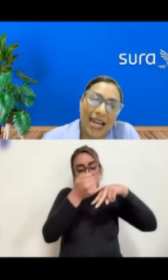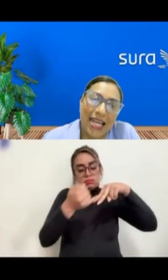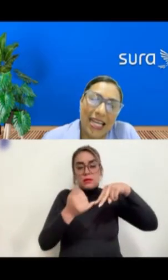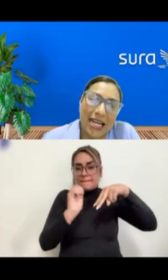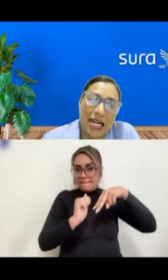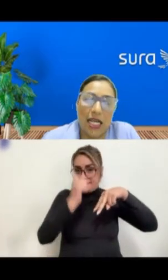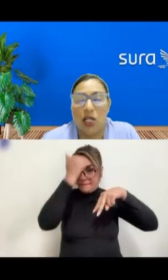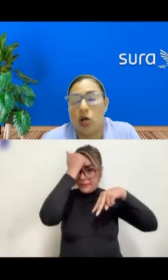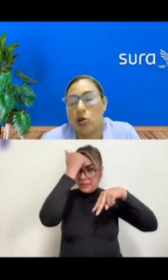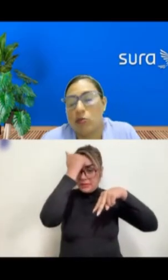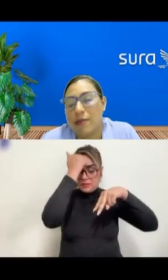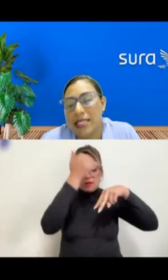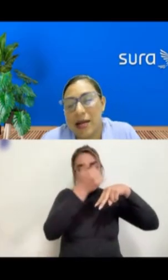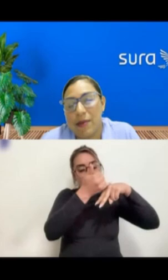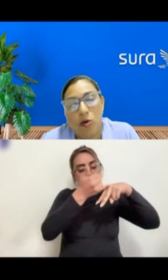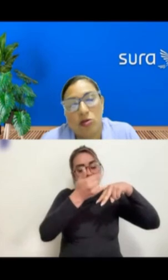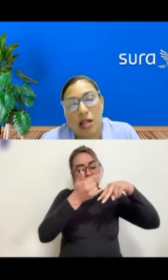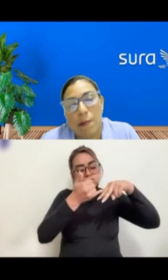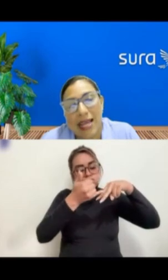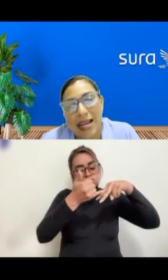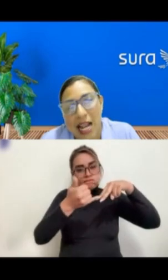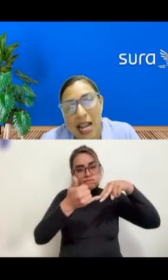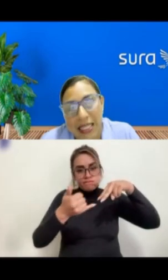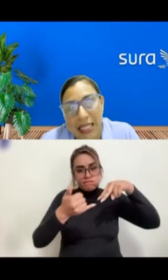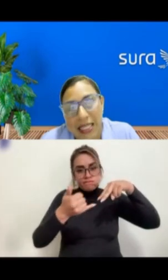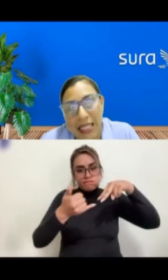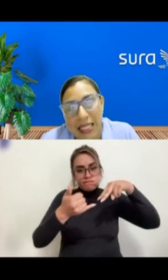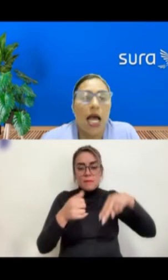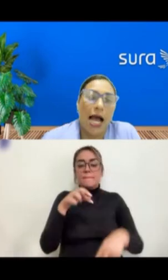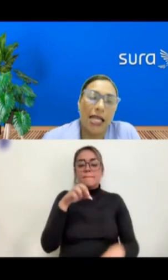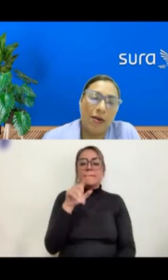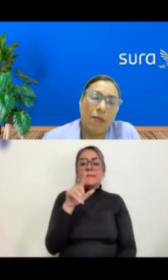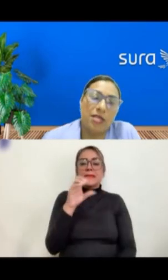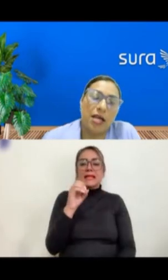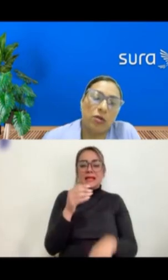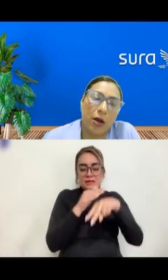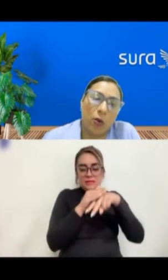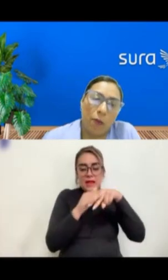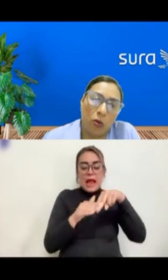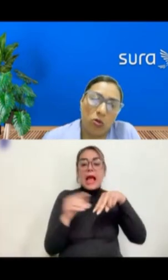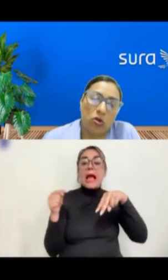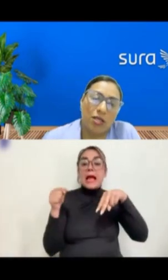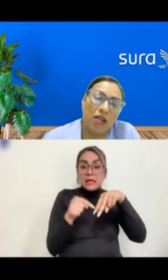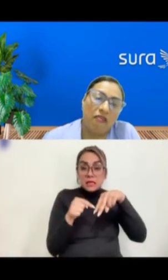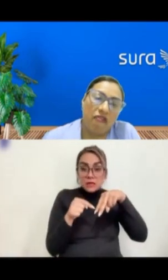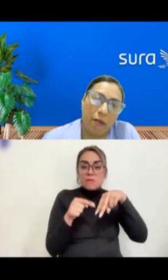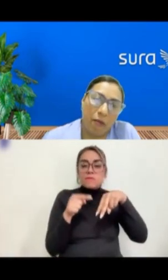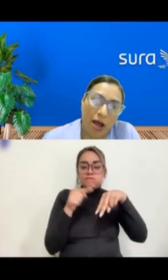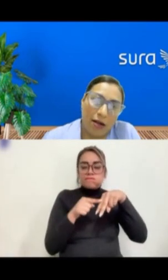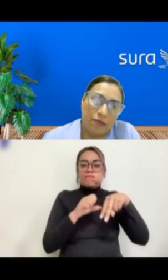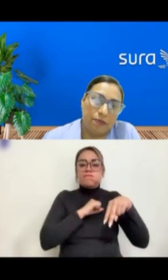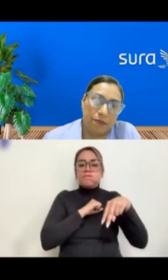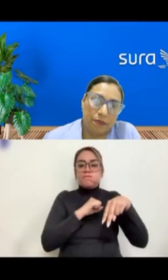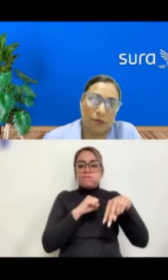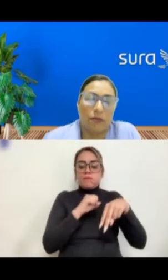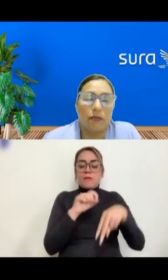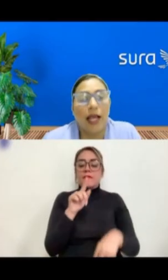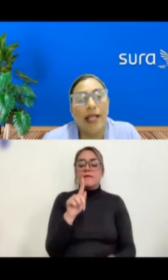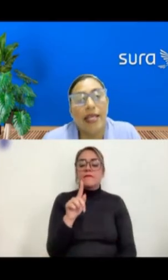femoral que queda aquí en la ingle, lo que normalmente llamamos el pliegue de la pierna. Allí vamos a encontrar un pulso, que es el